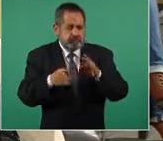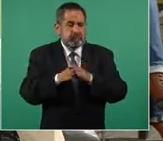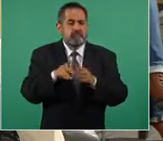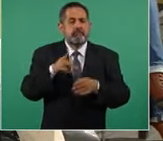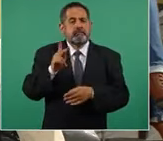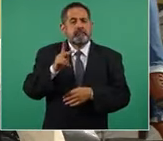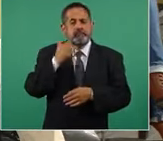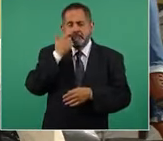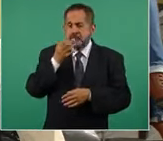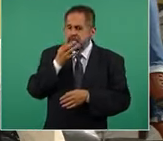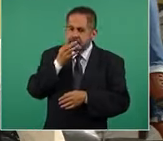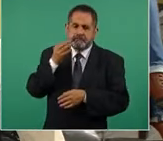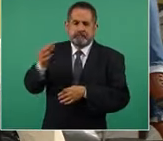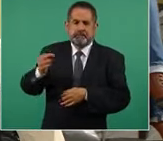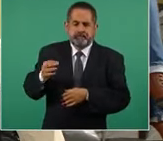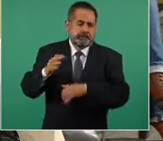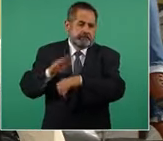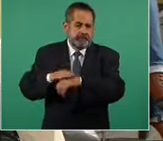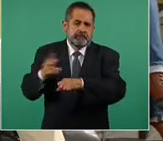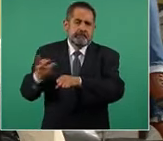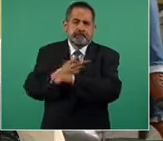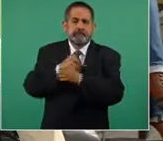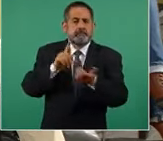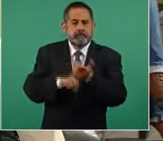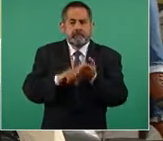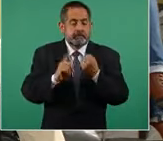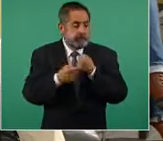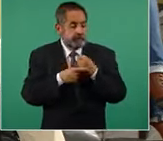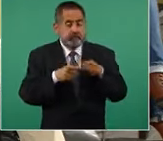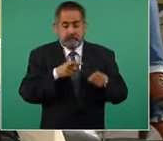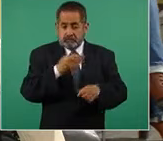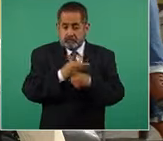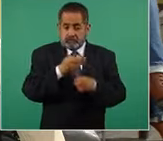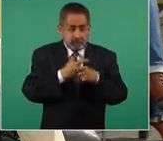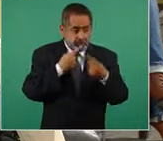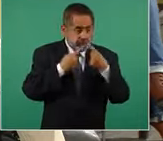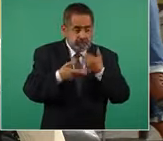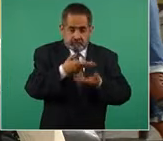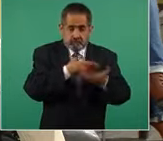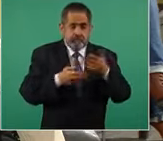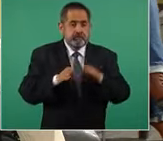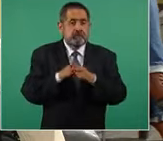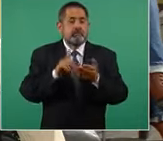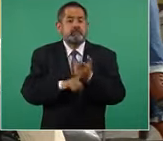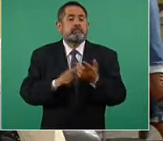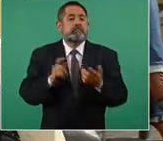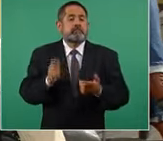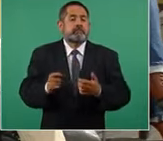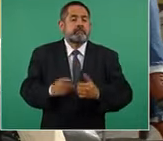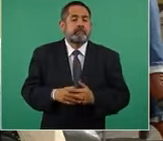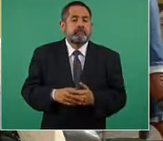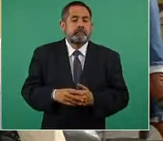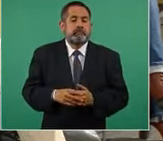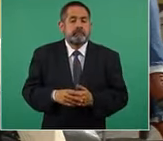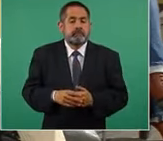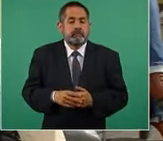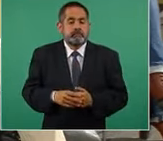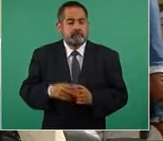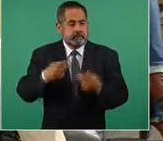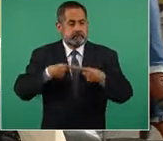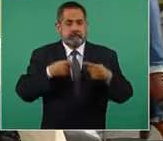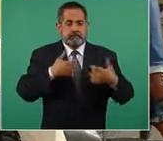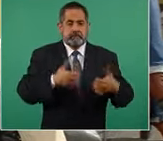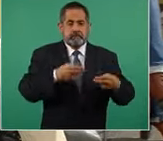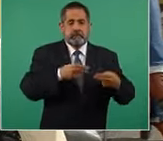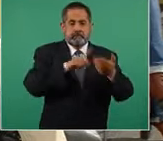ellos le quieren enterar de esto que está ocurriendo, que en pleno proceso de negociación, pues los